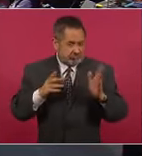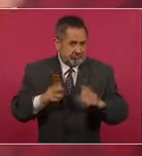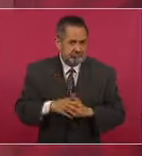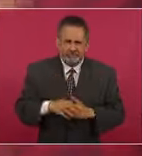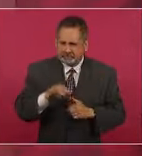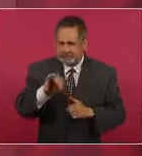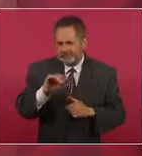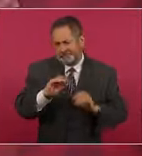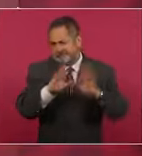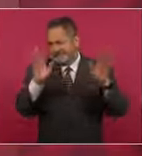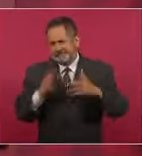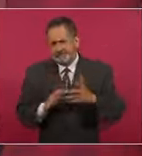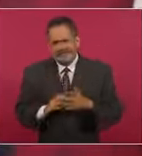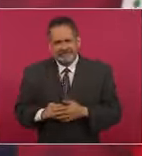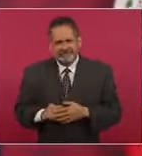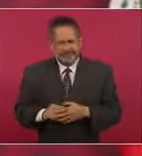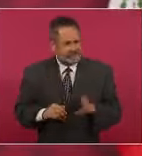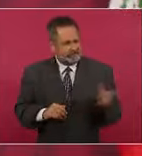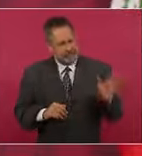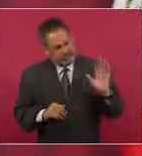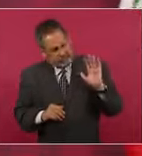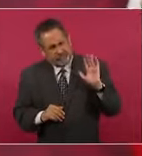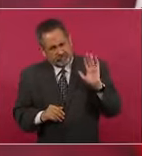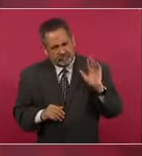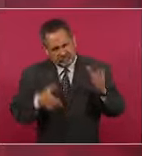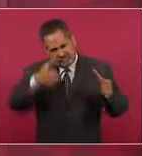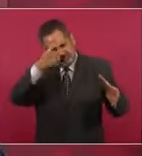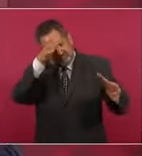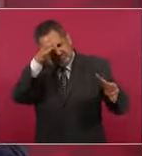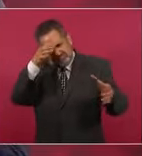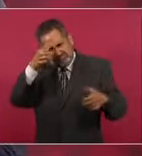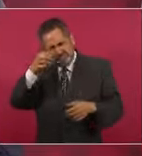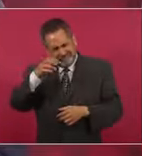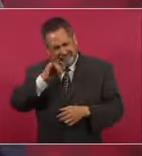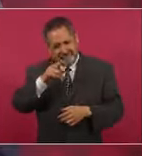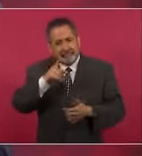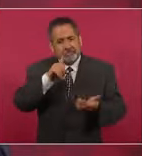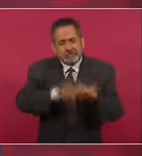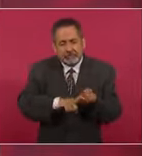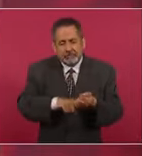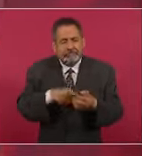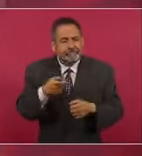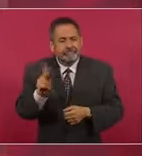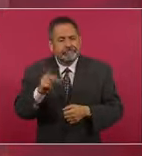Sí, claro. O sea, son eminencias. Pero